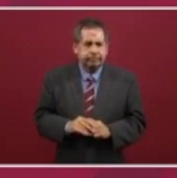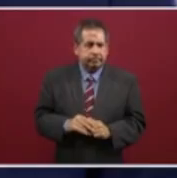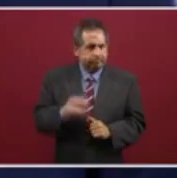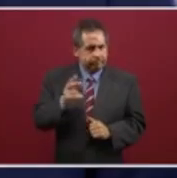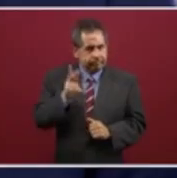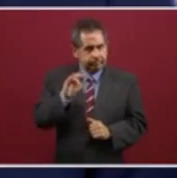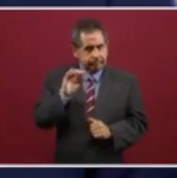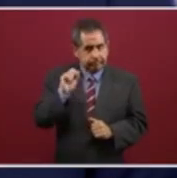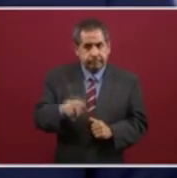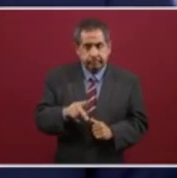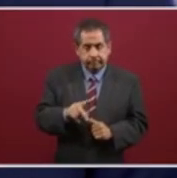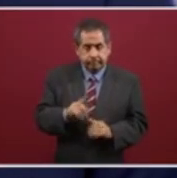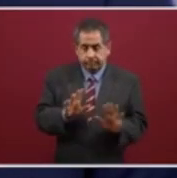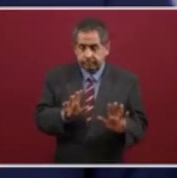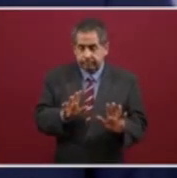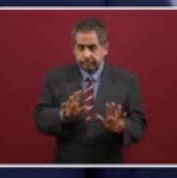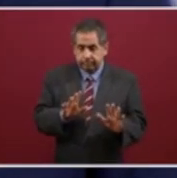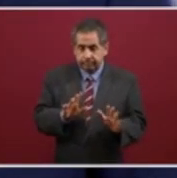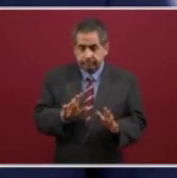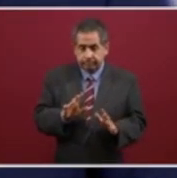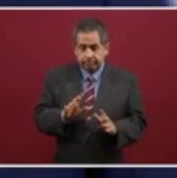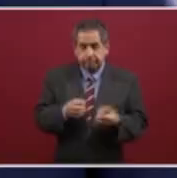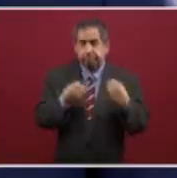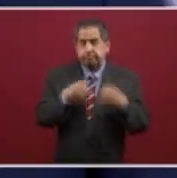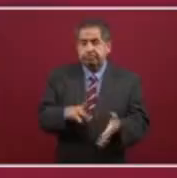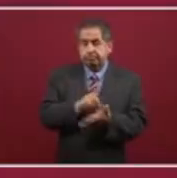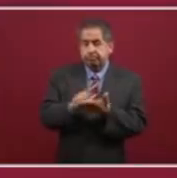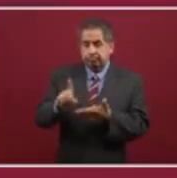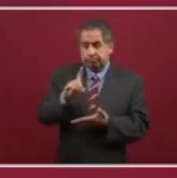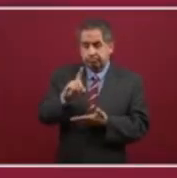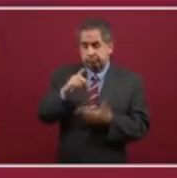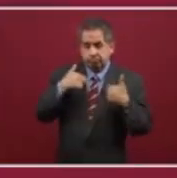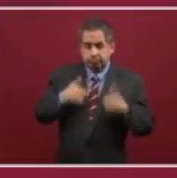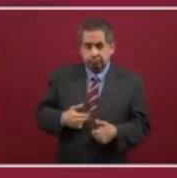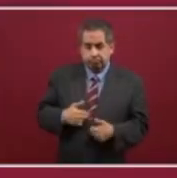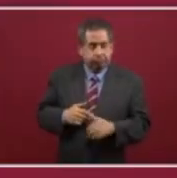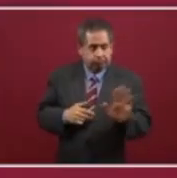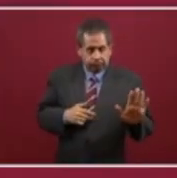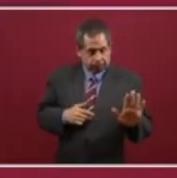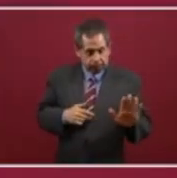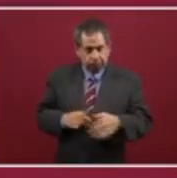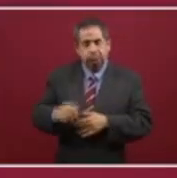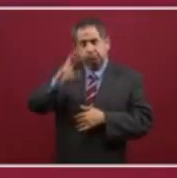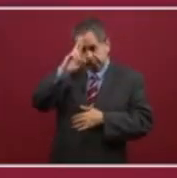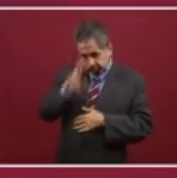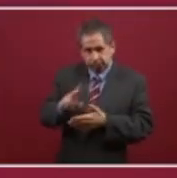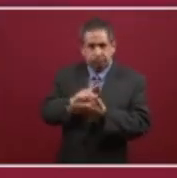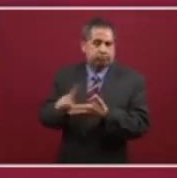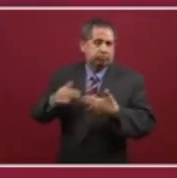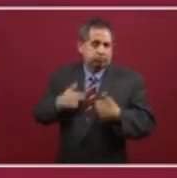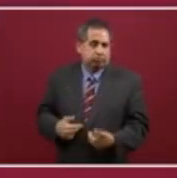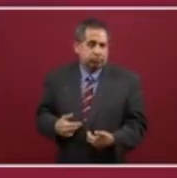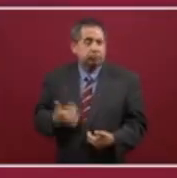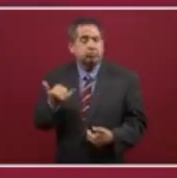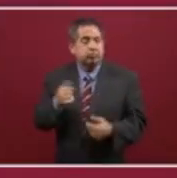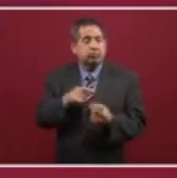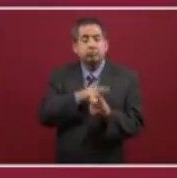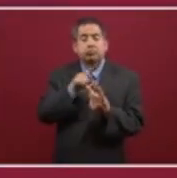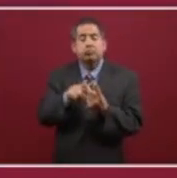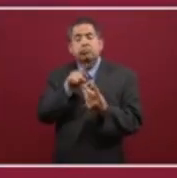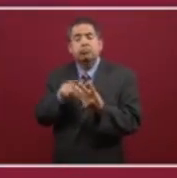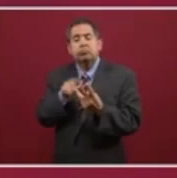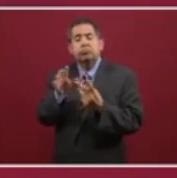sin violar derechos humanos y buscando opciones de